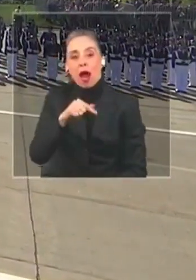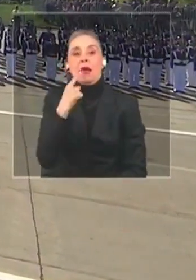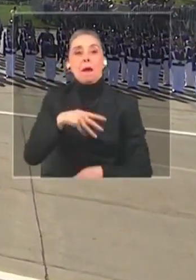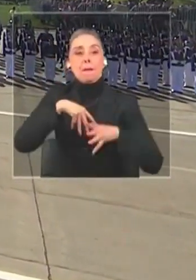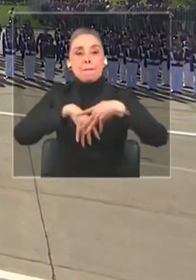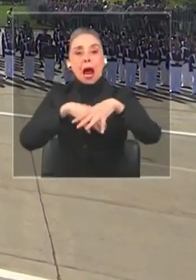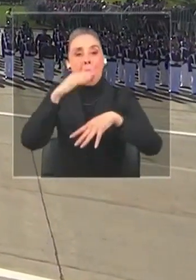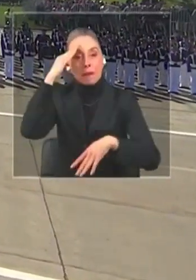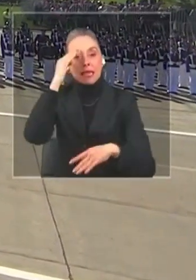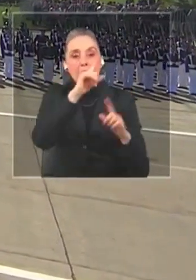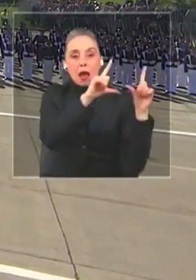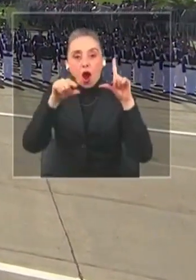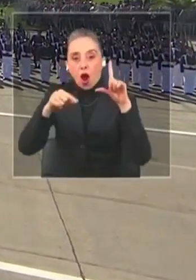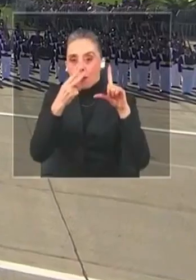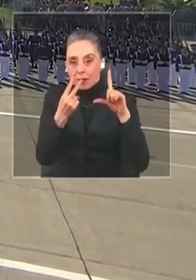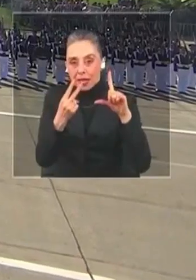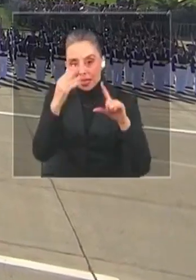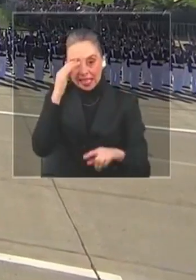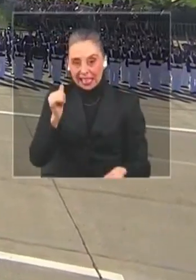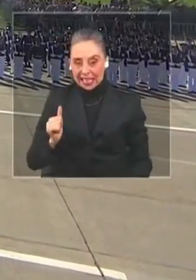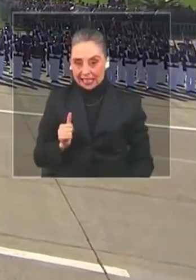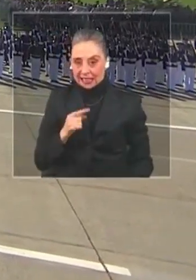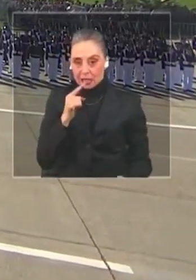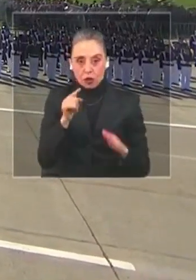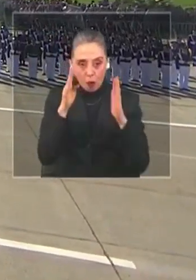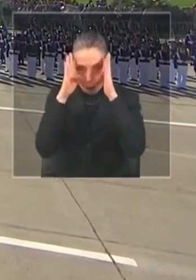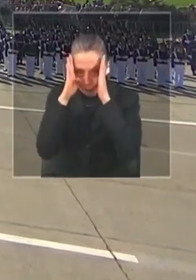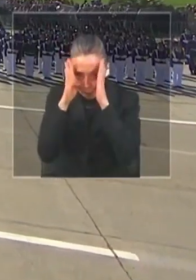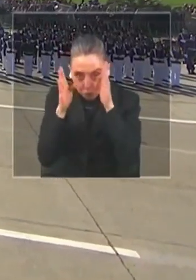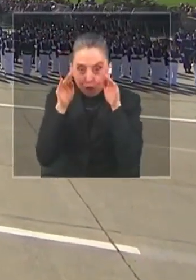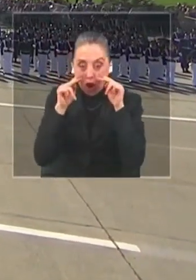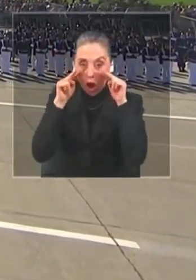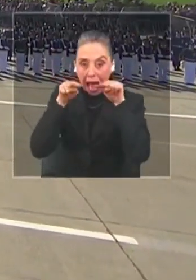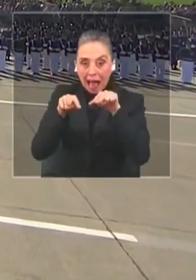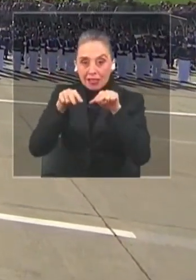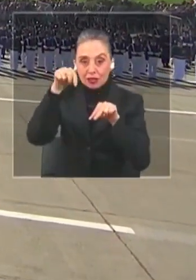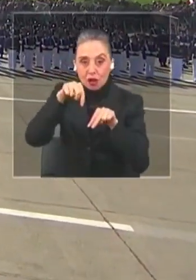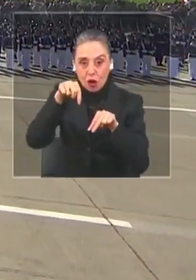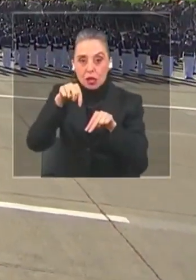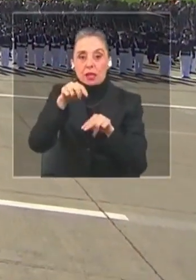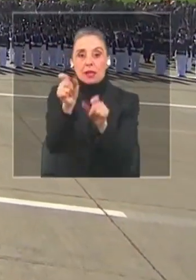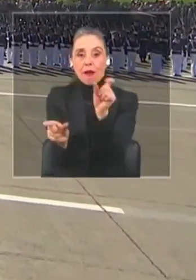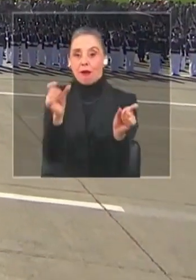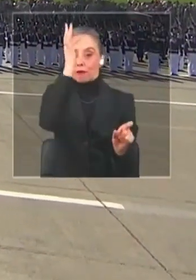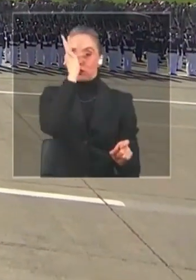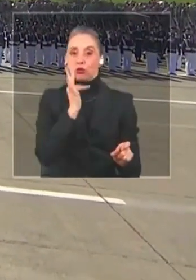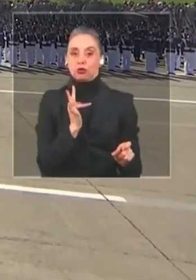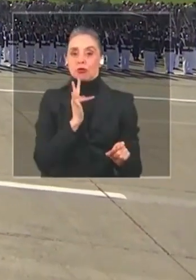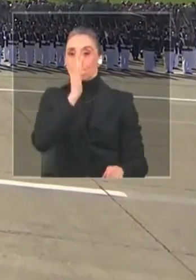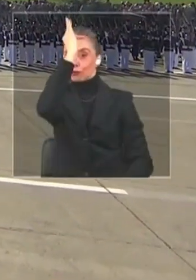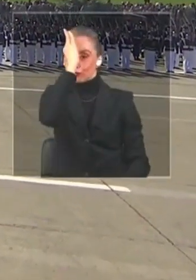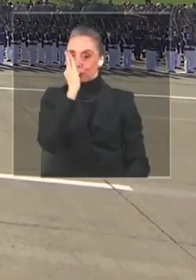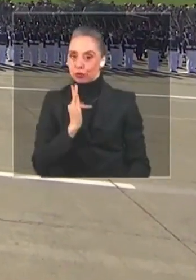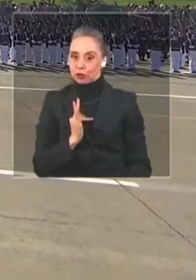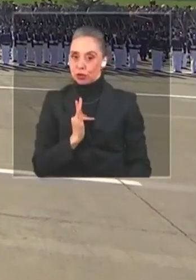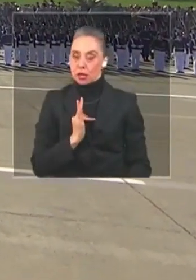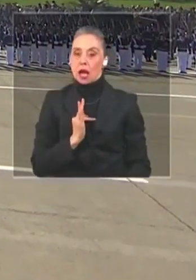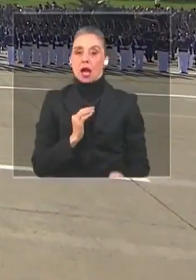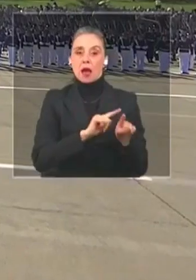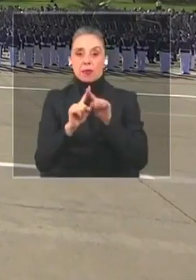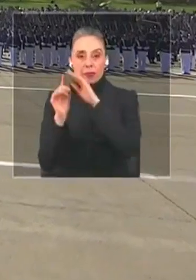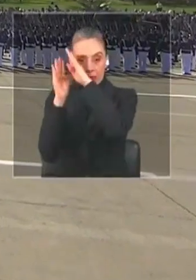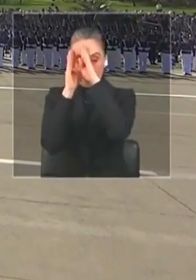parada militar? Bueno, el ejército ha determinado que el foco donde va a estar puesto el día de hoy es su personal. Personal que cumple